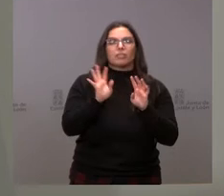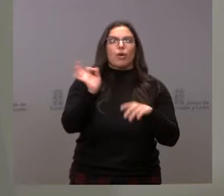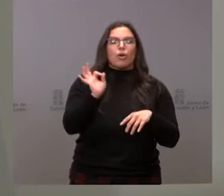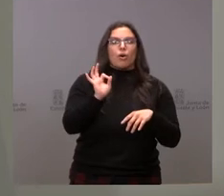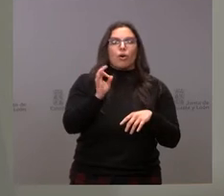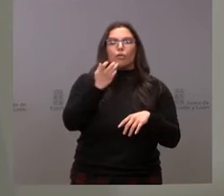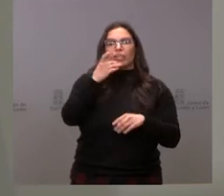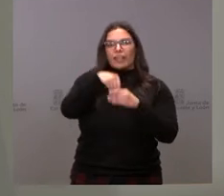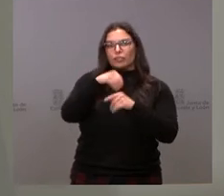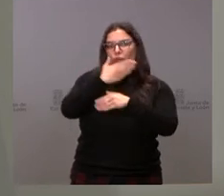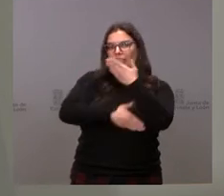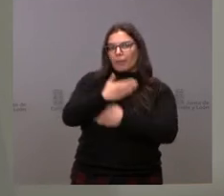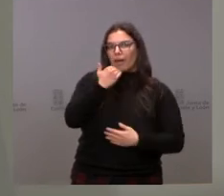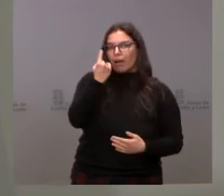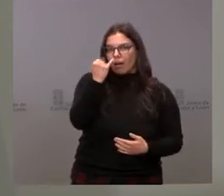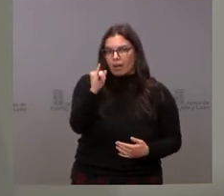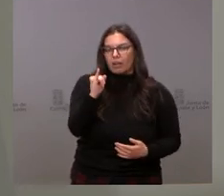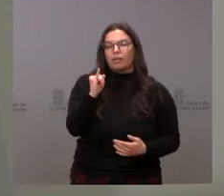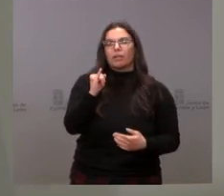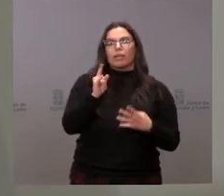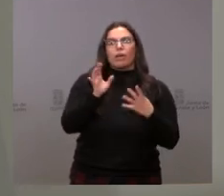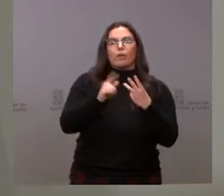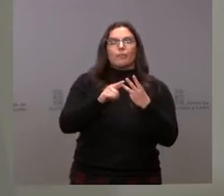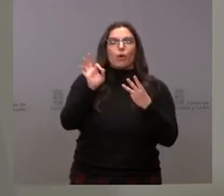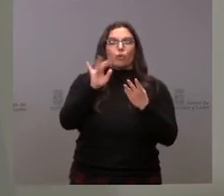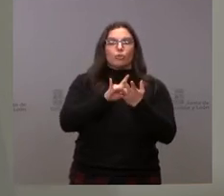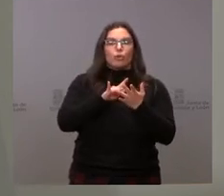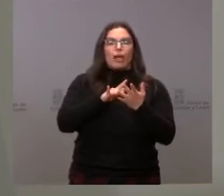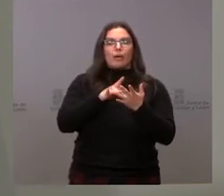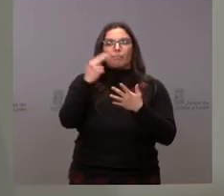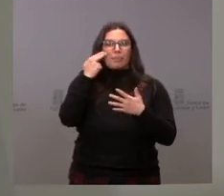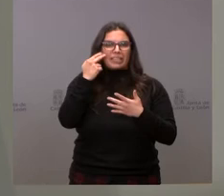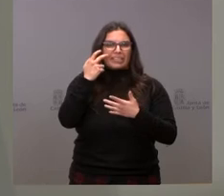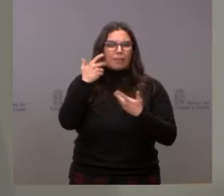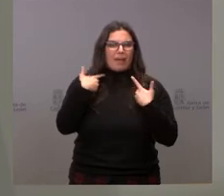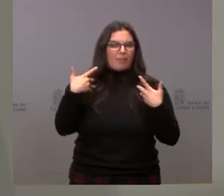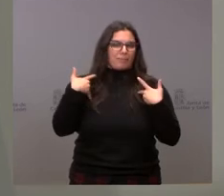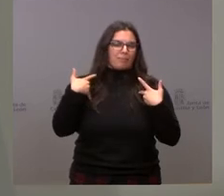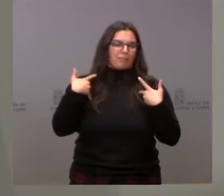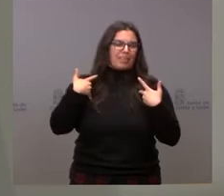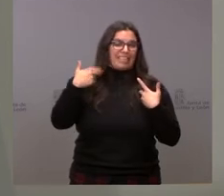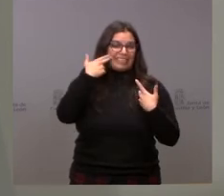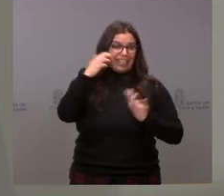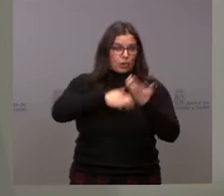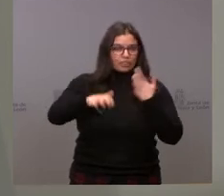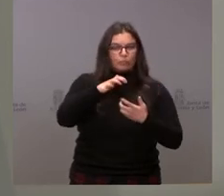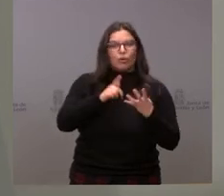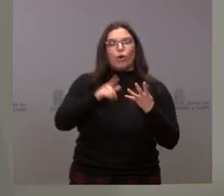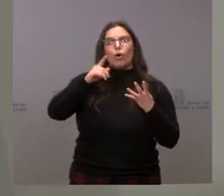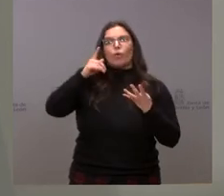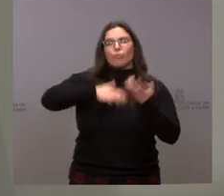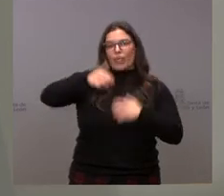persona con discapacidad las que tienen alguna persona víctima del terrorismo las afectadas por violencia de género